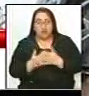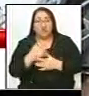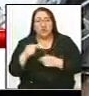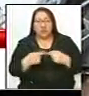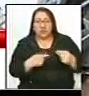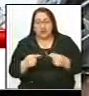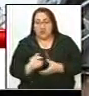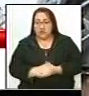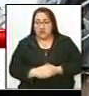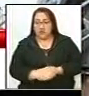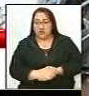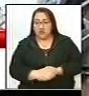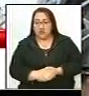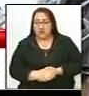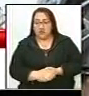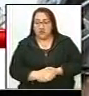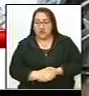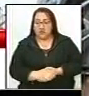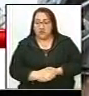concurso.